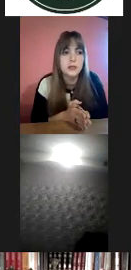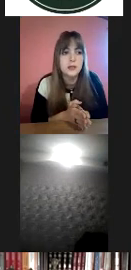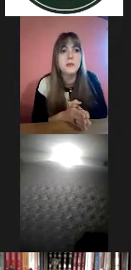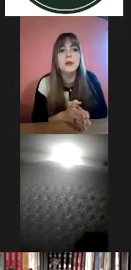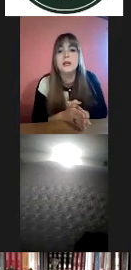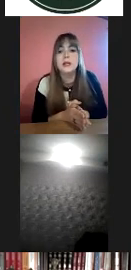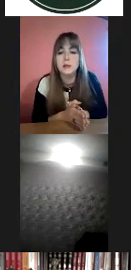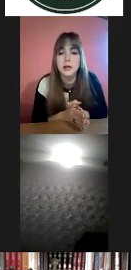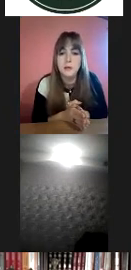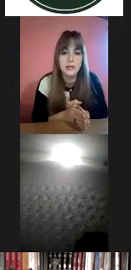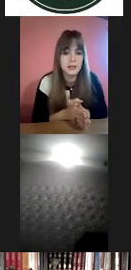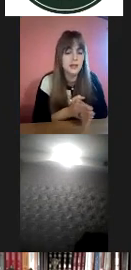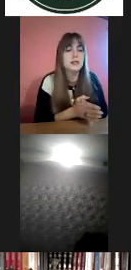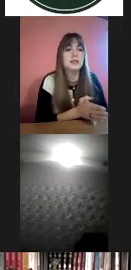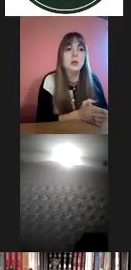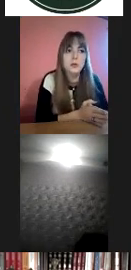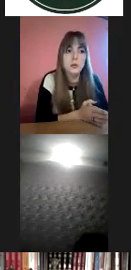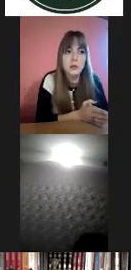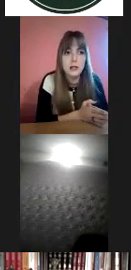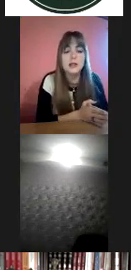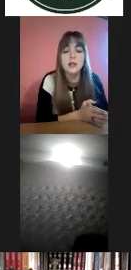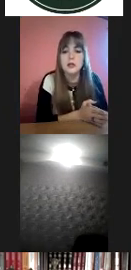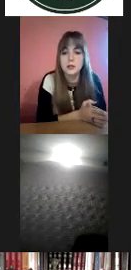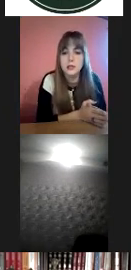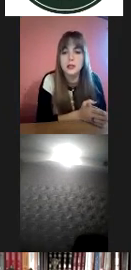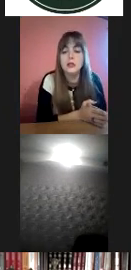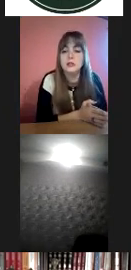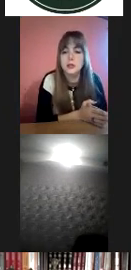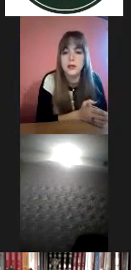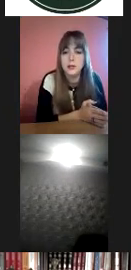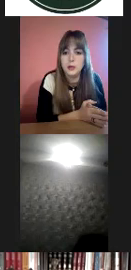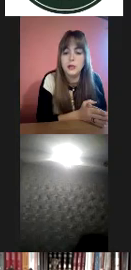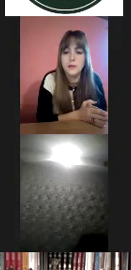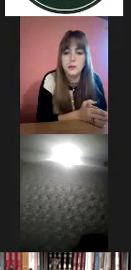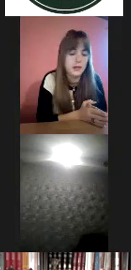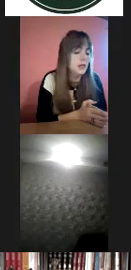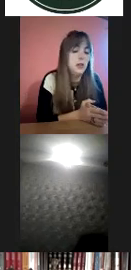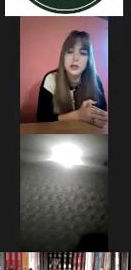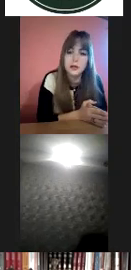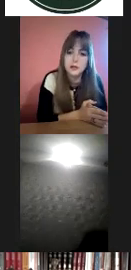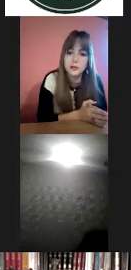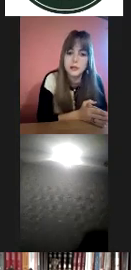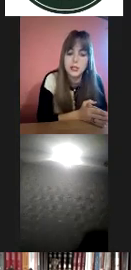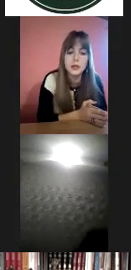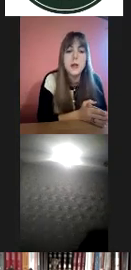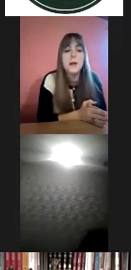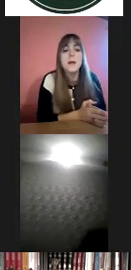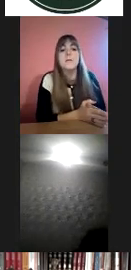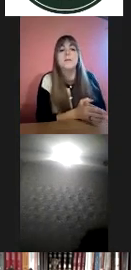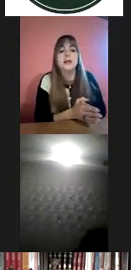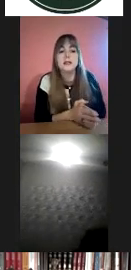Entonces, cambio de paradigma, pasar de esa salud pública que los condena y que los considera vectores de enfermedades y no les reconoce